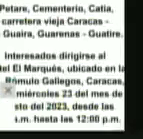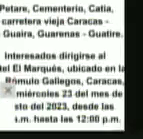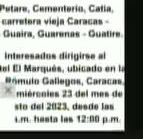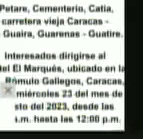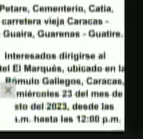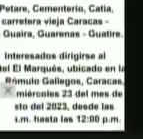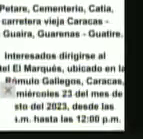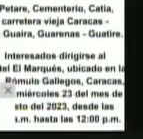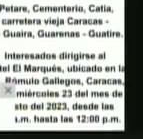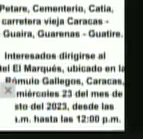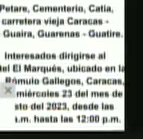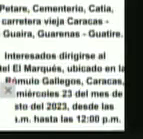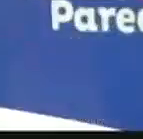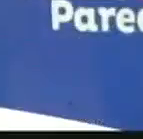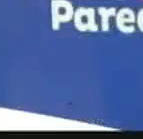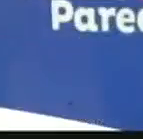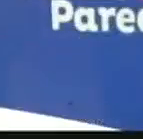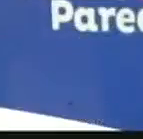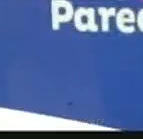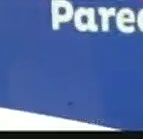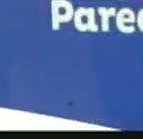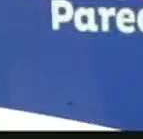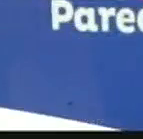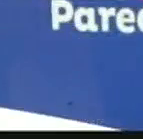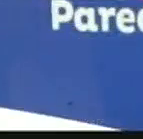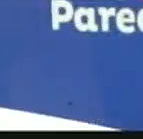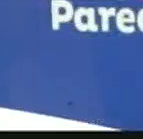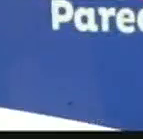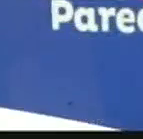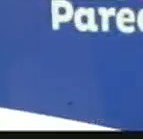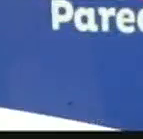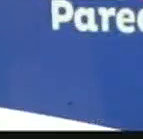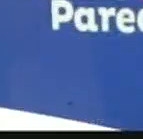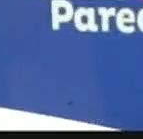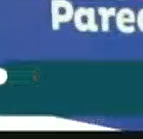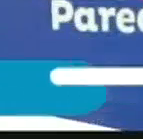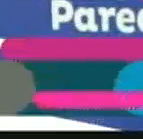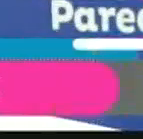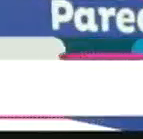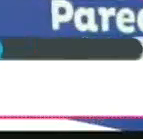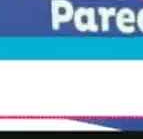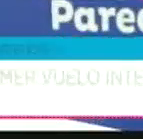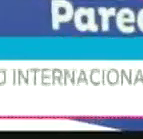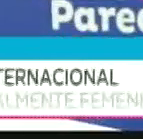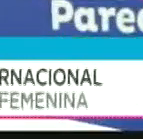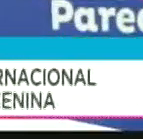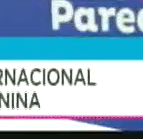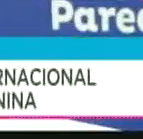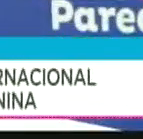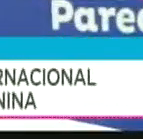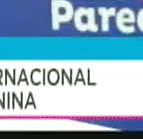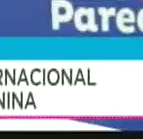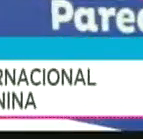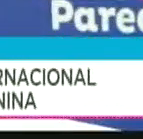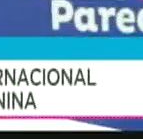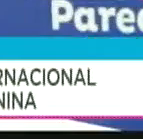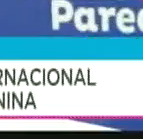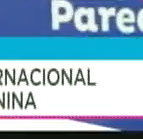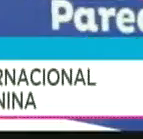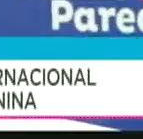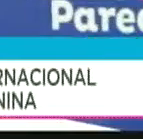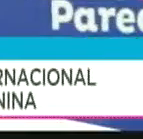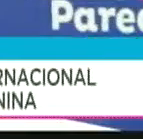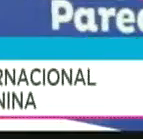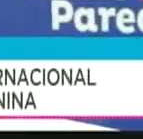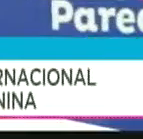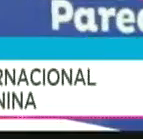presidente. Conviasa sigue avanzando. Felicidades a estas pilotas, copilotas, personal de a bordo de Conviasa, que están